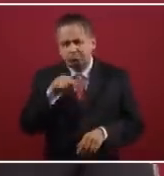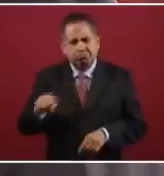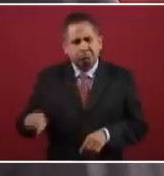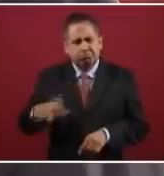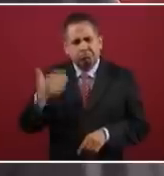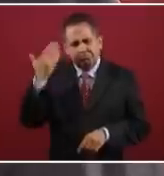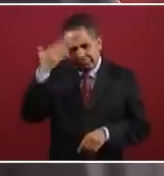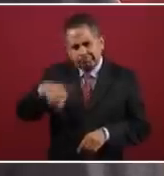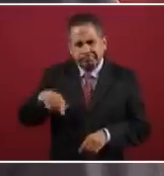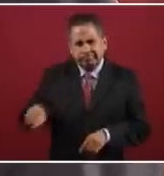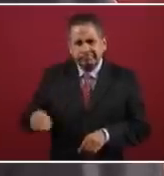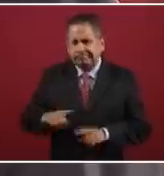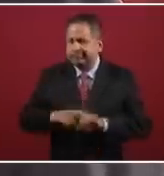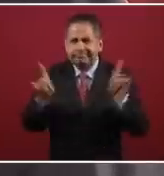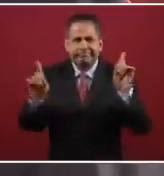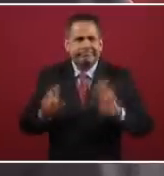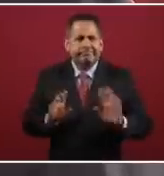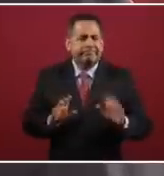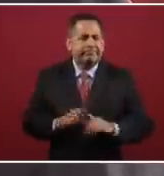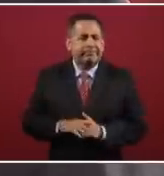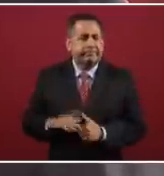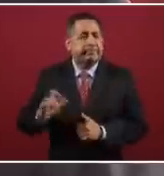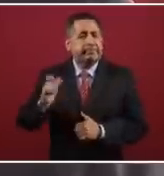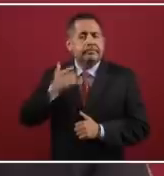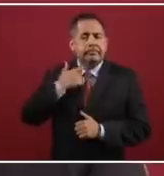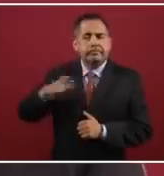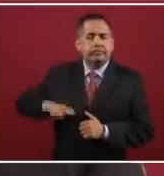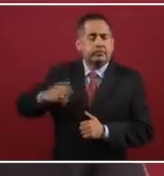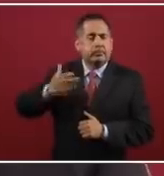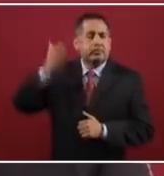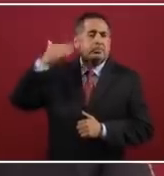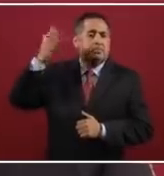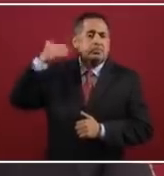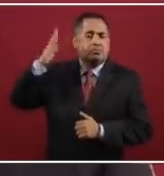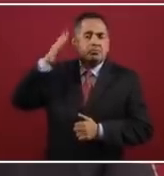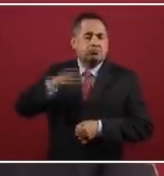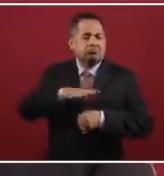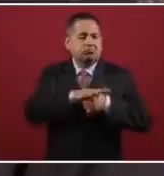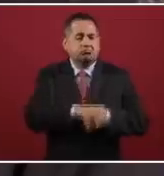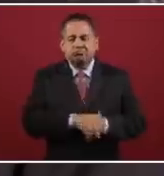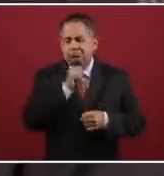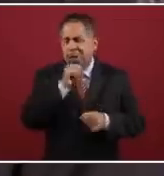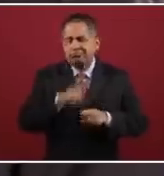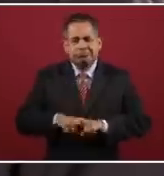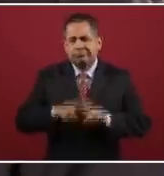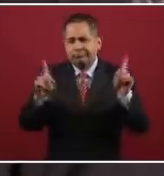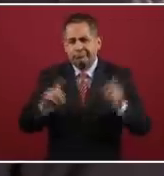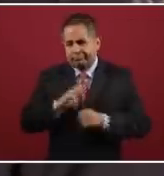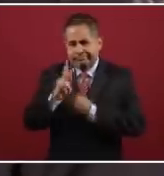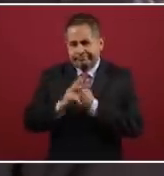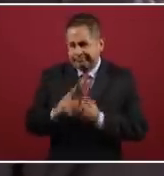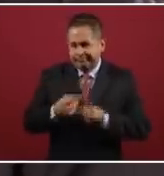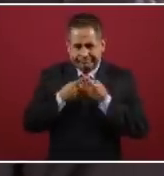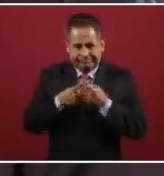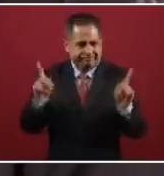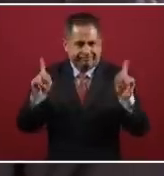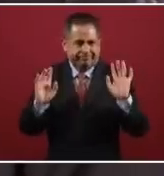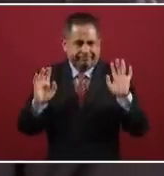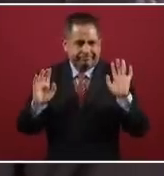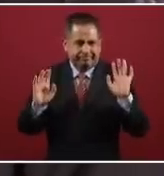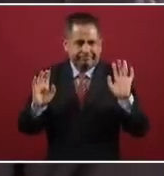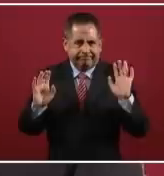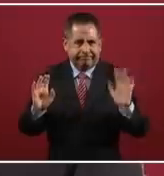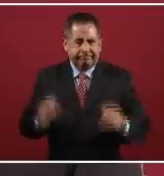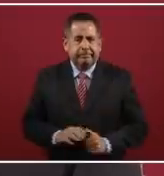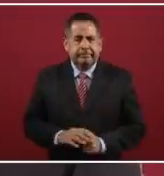nada que ver con los gobiernos represores que se han padecido en nuestro país.